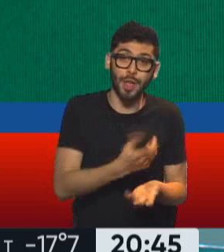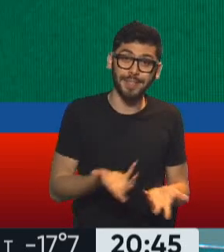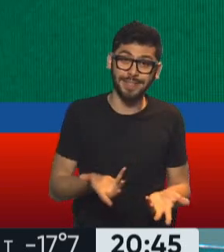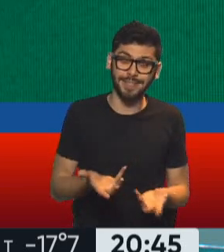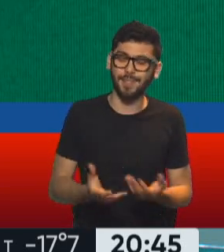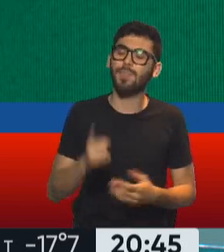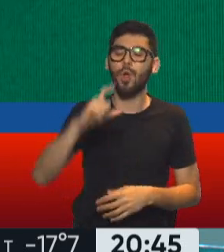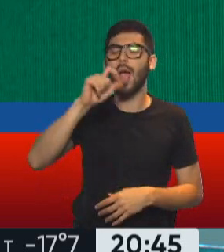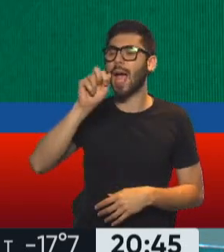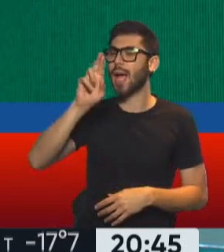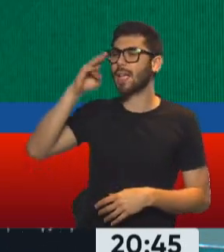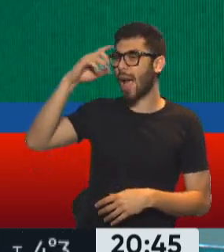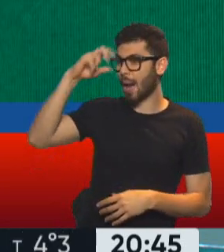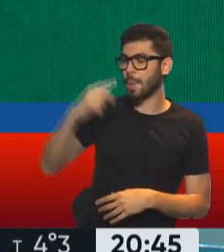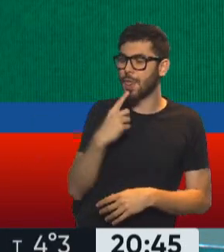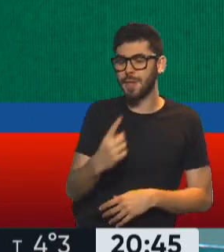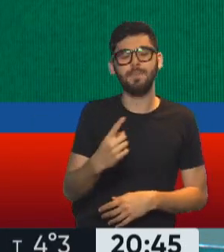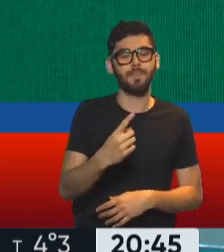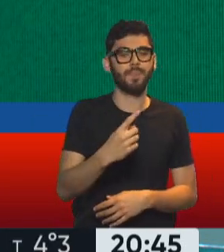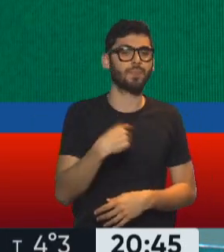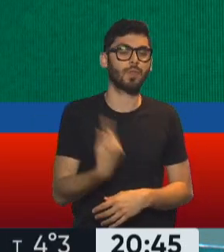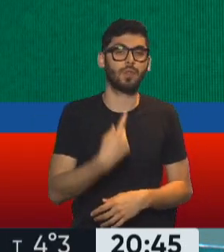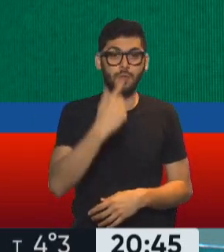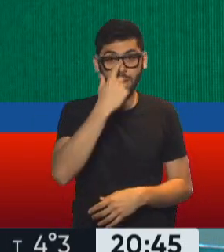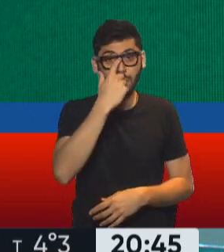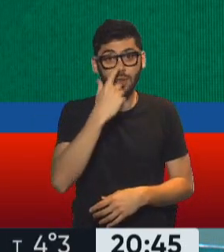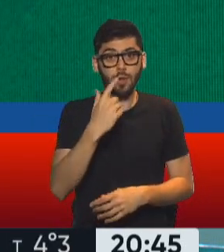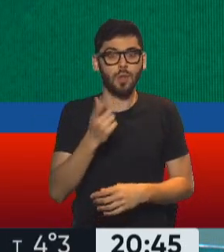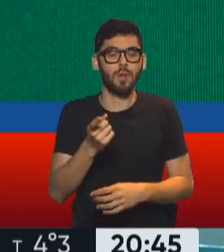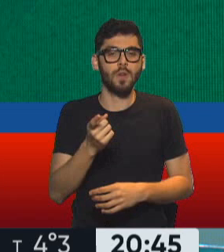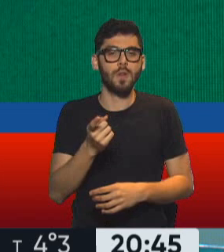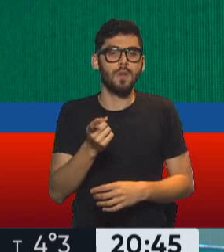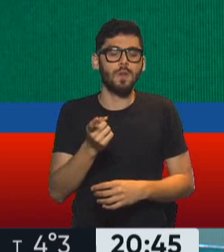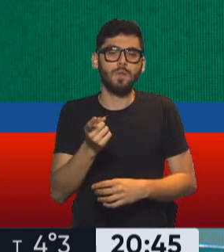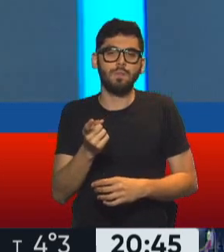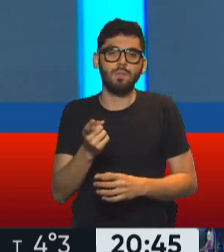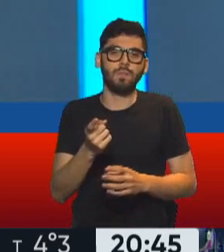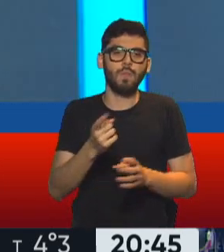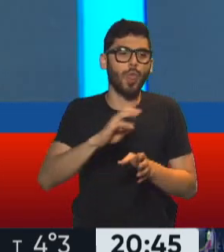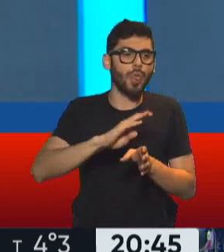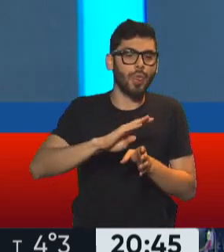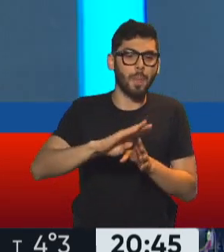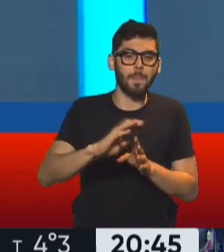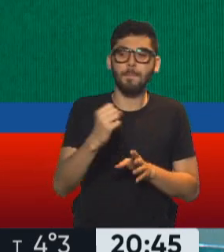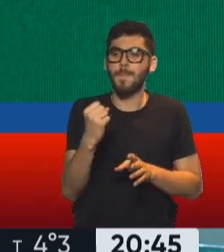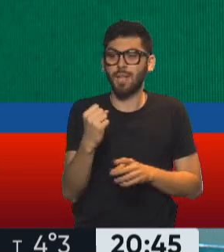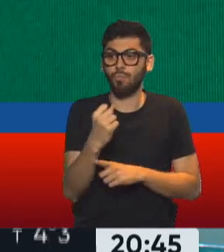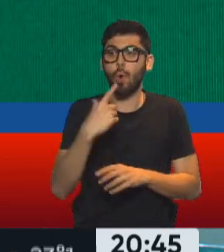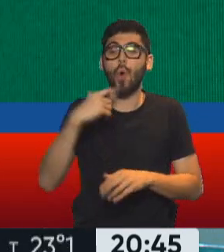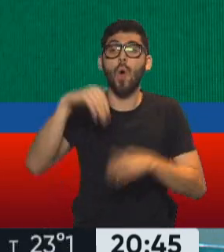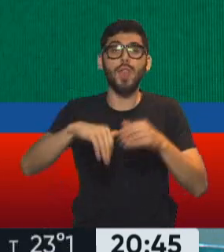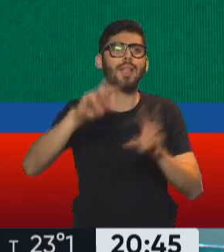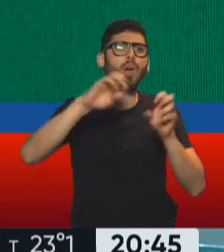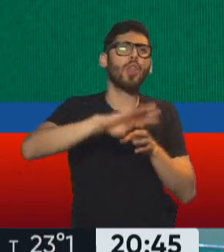Carmen recién, es un tema que manejamos, digamos, como ciudadanas, el tema de la deuda que tiene peso sobre lo que hacemos cuando vamos a votar,